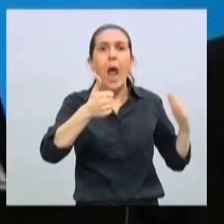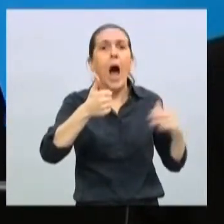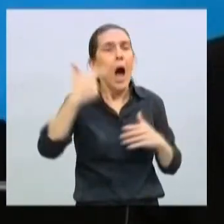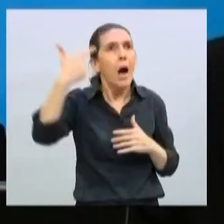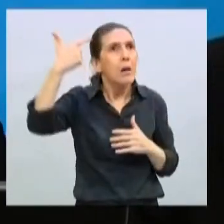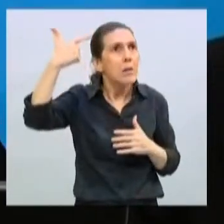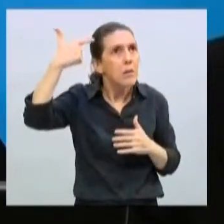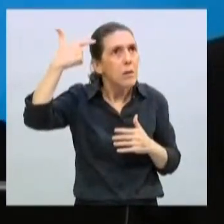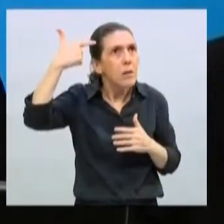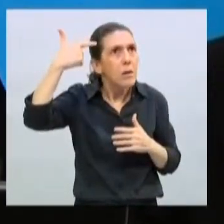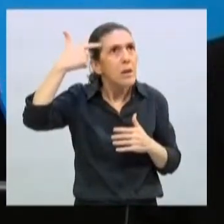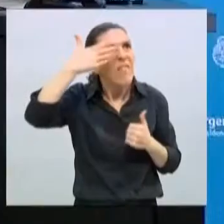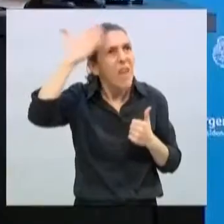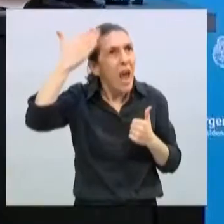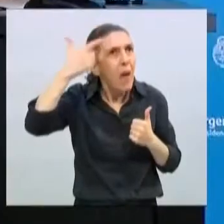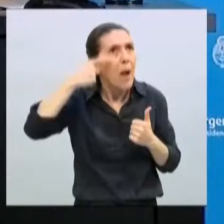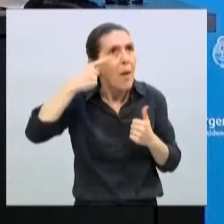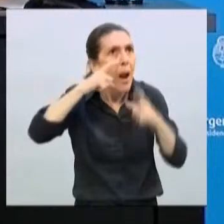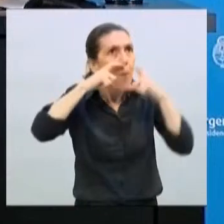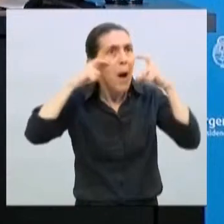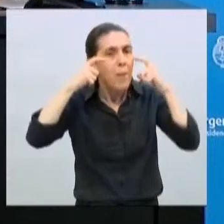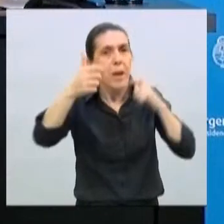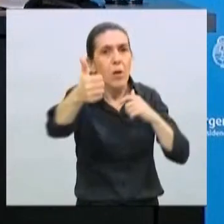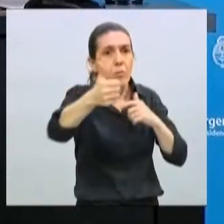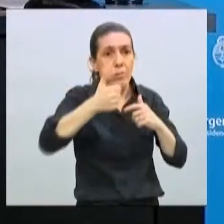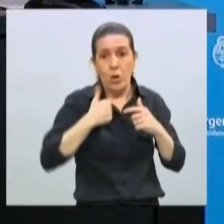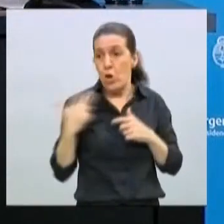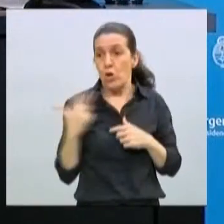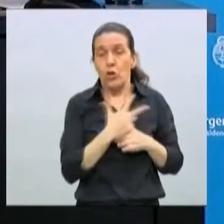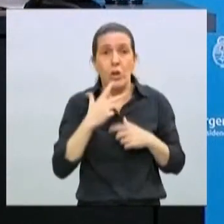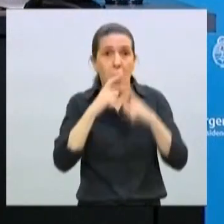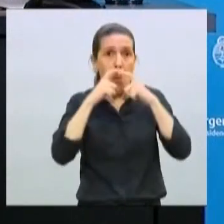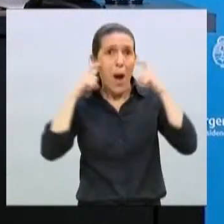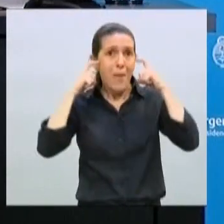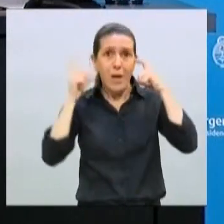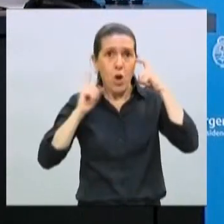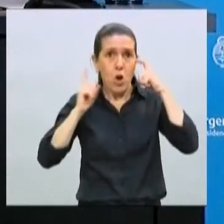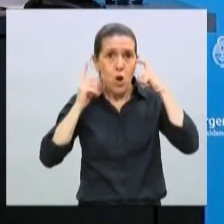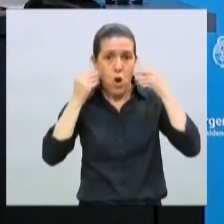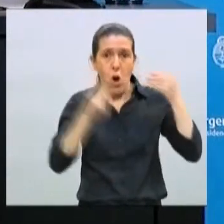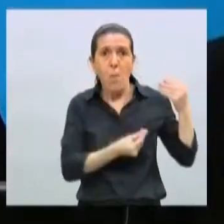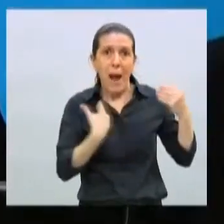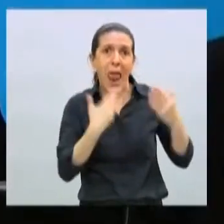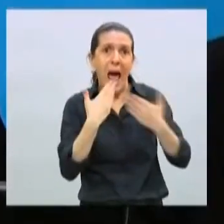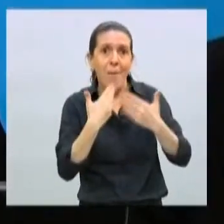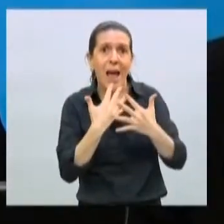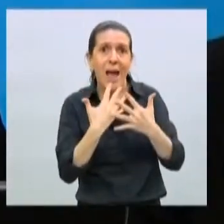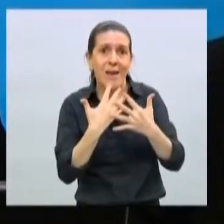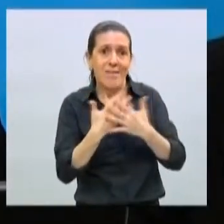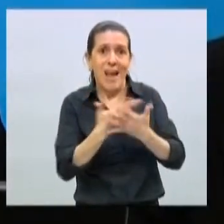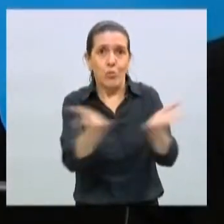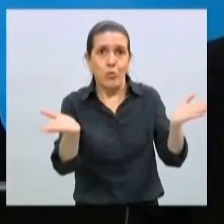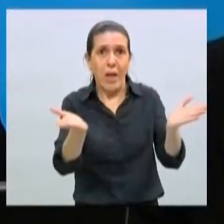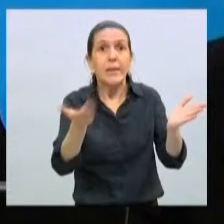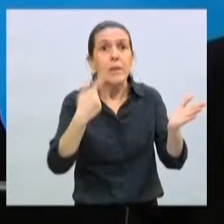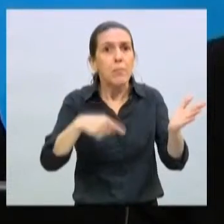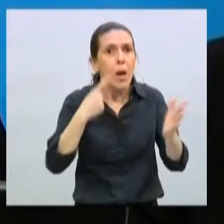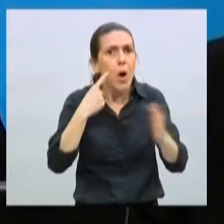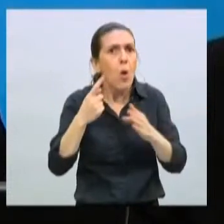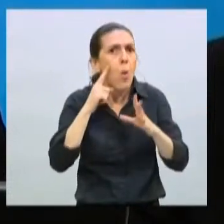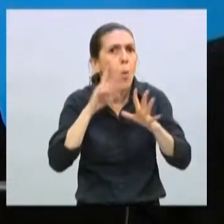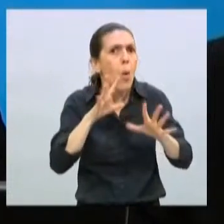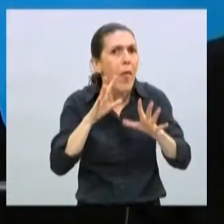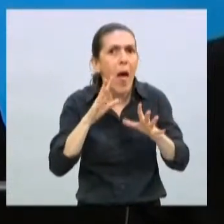están todos con barbijo. Nosotros estamos evitando el barbijo para poder hablar frente a ustedes, pero nos cuidamos